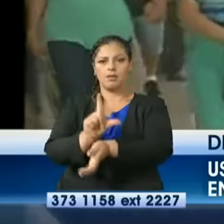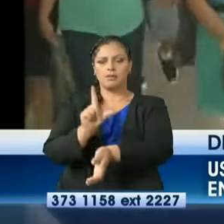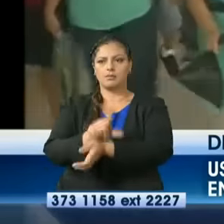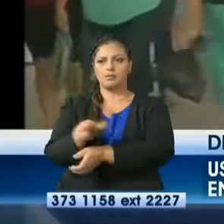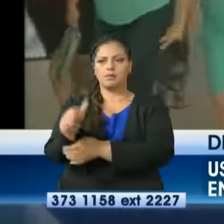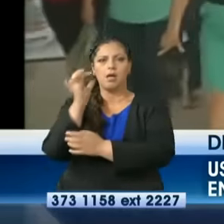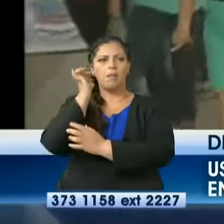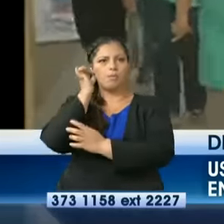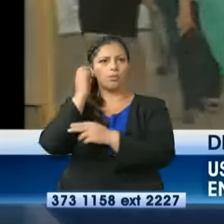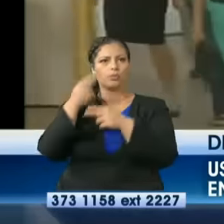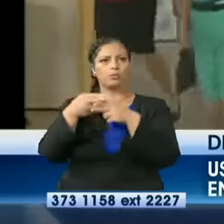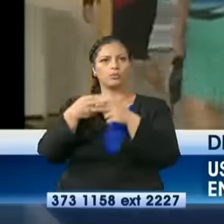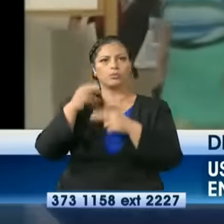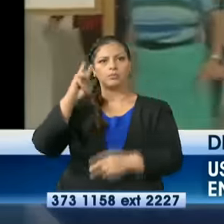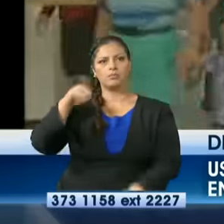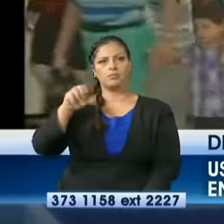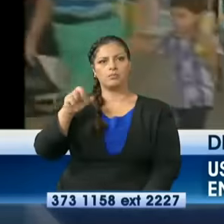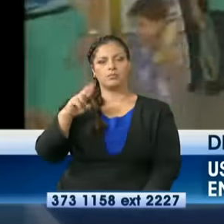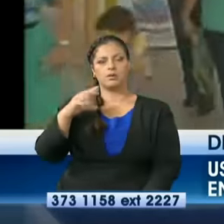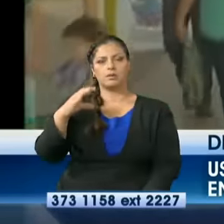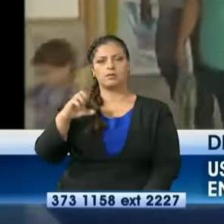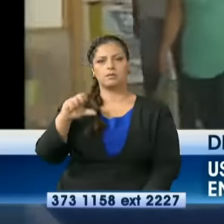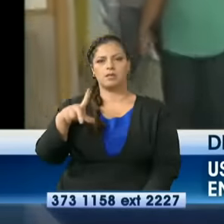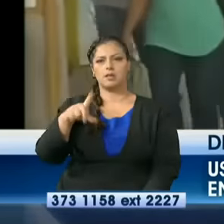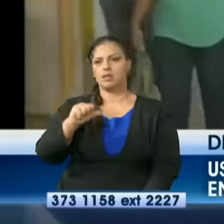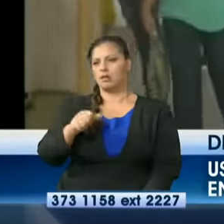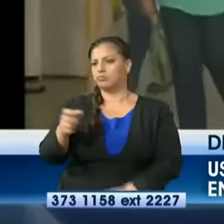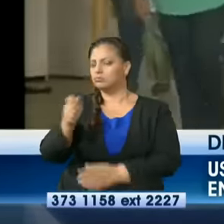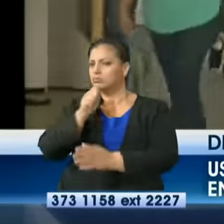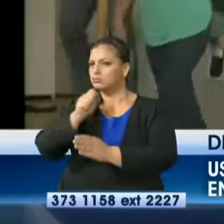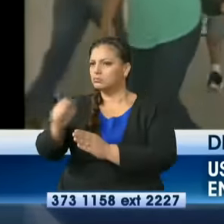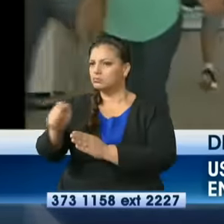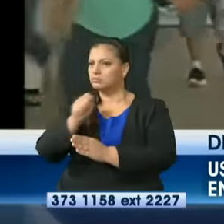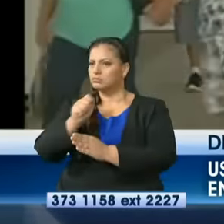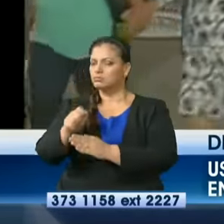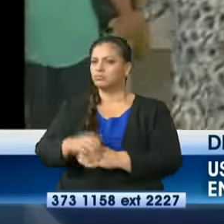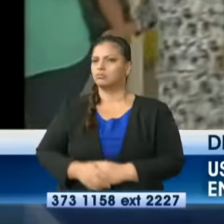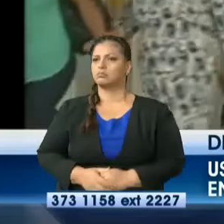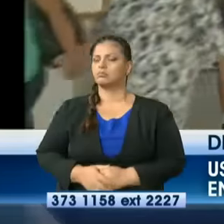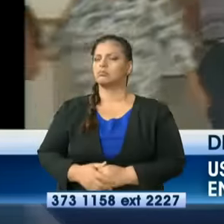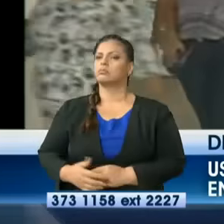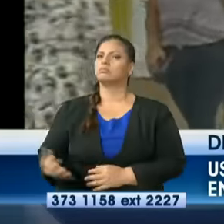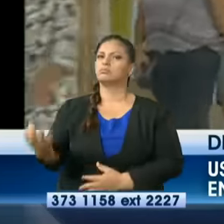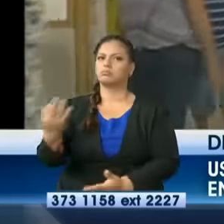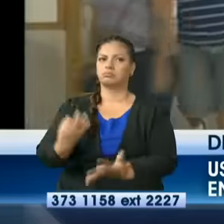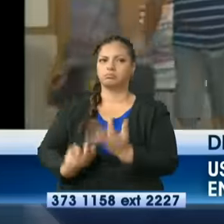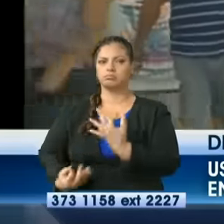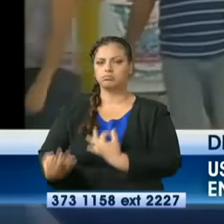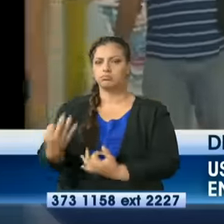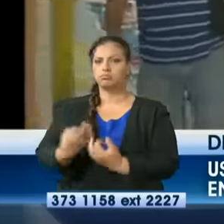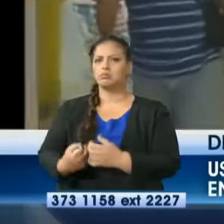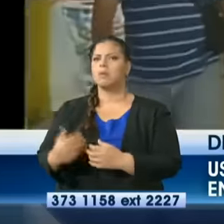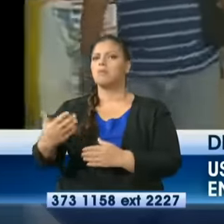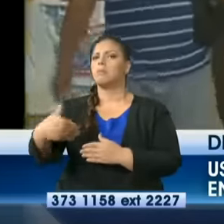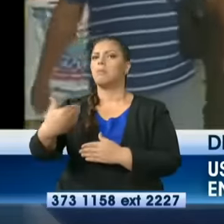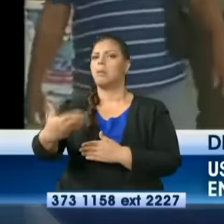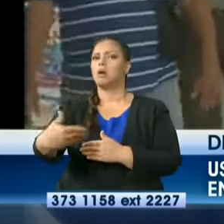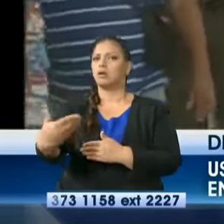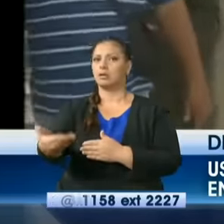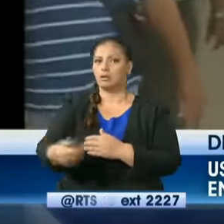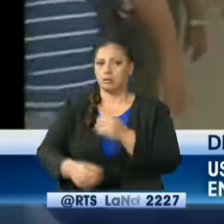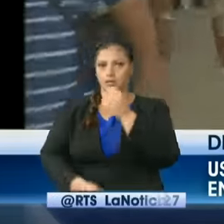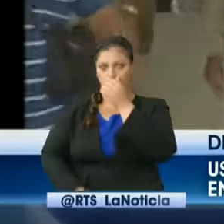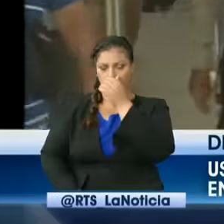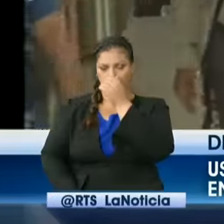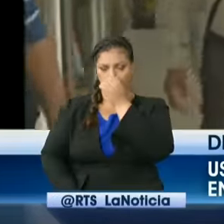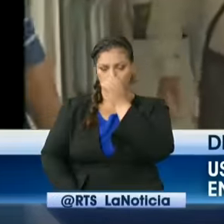conocer ciertos cambios que existen o van a darse en los próximos meses en el programa